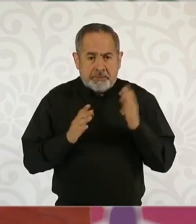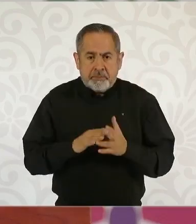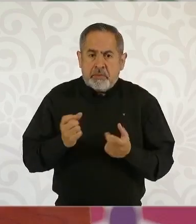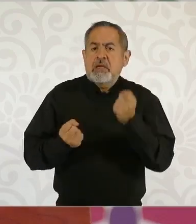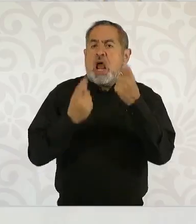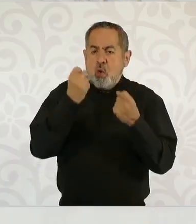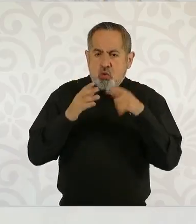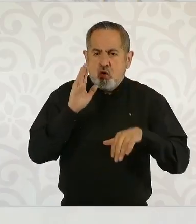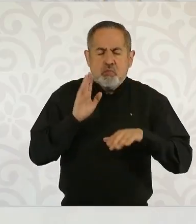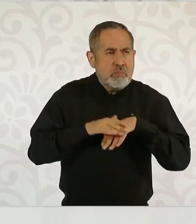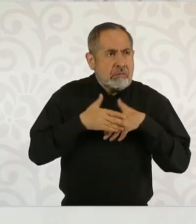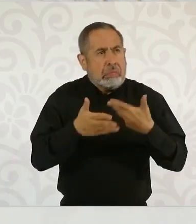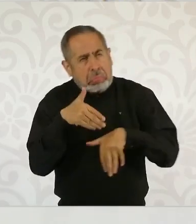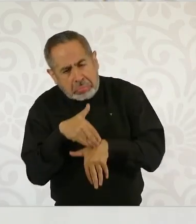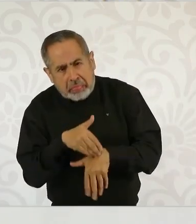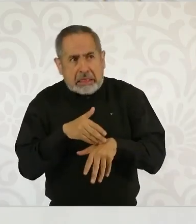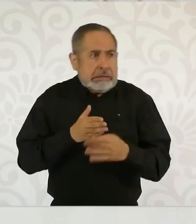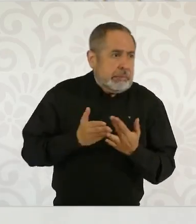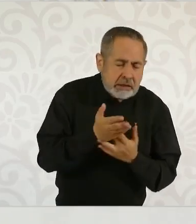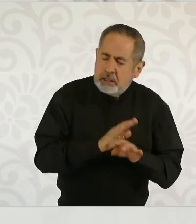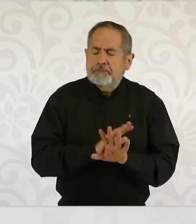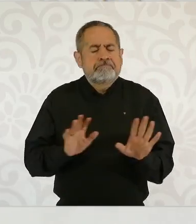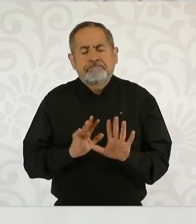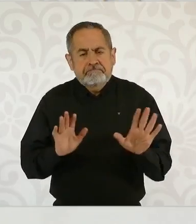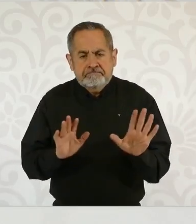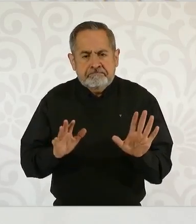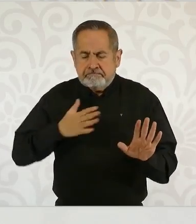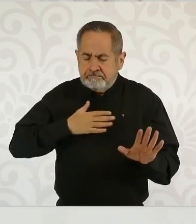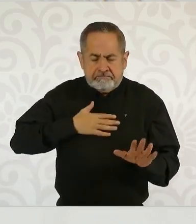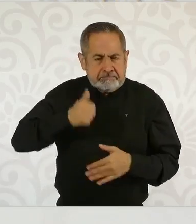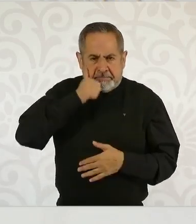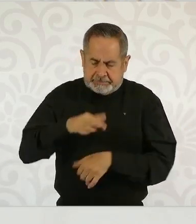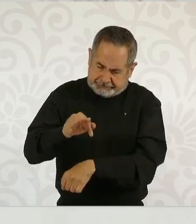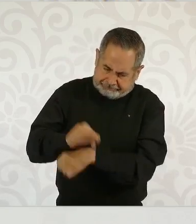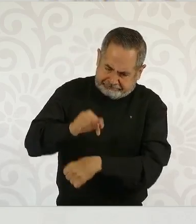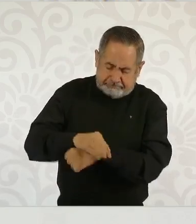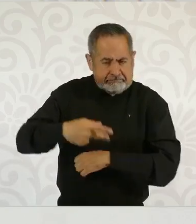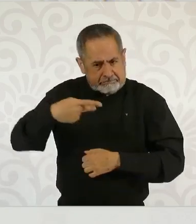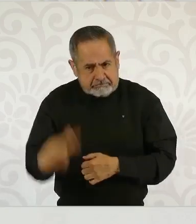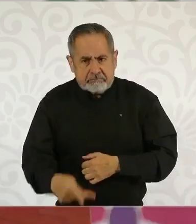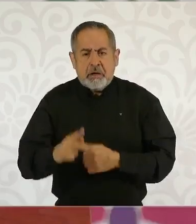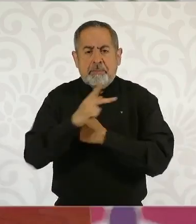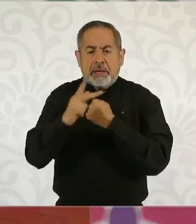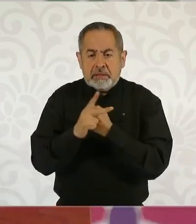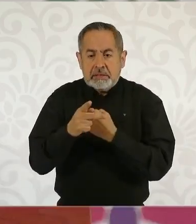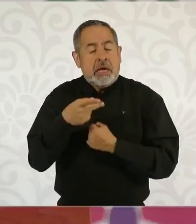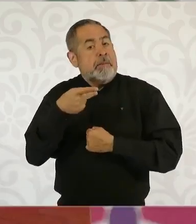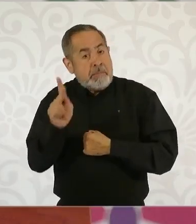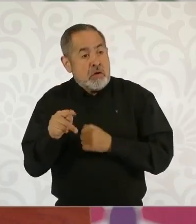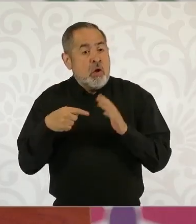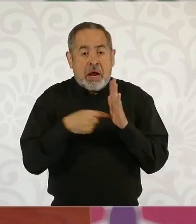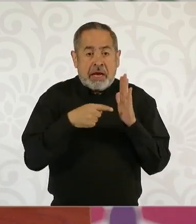más entreguistas que otros y en nuestro caso siempre vamos a defender nuestra soberanía. Pero el marco de actuación